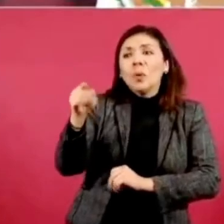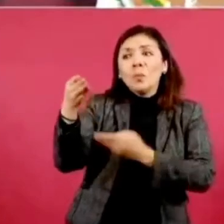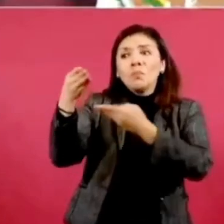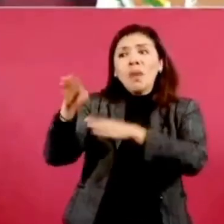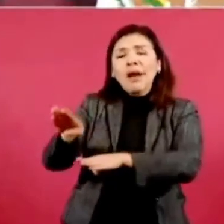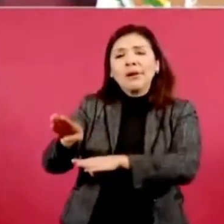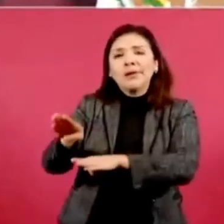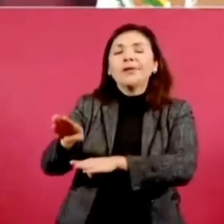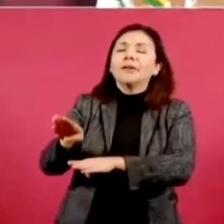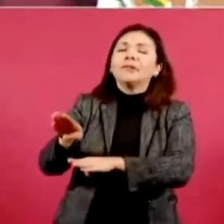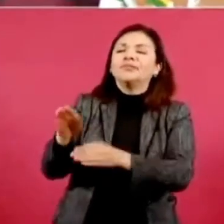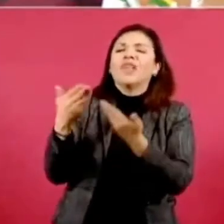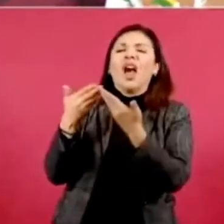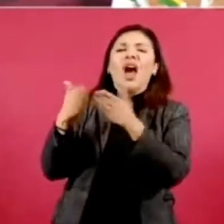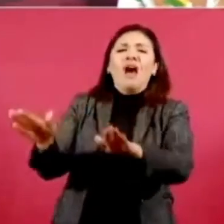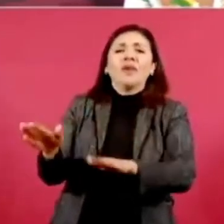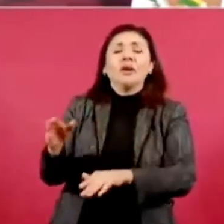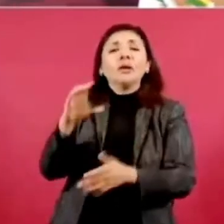presenta la Fiscalía